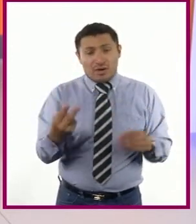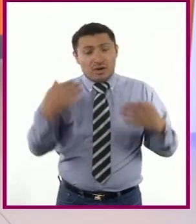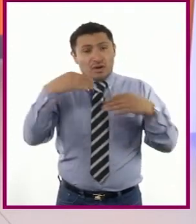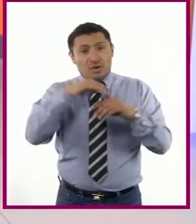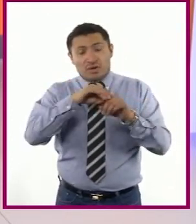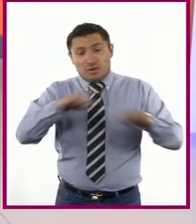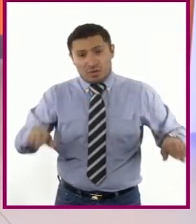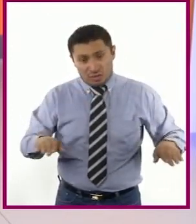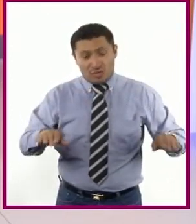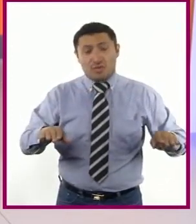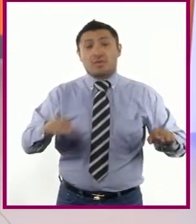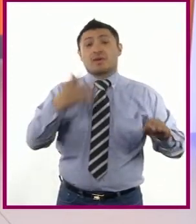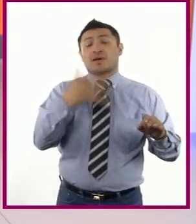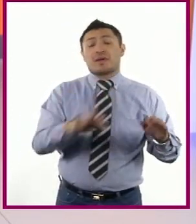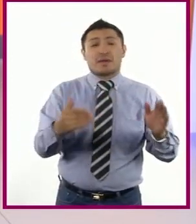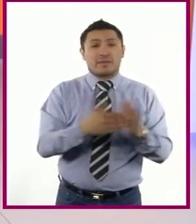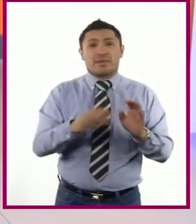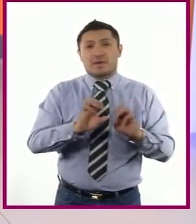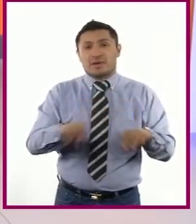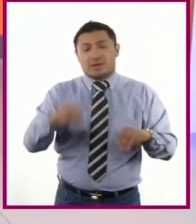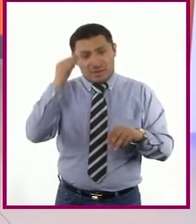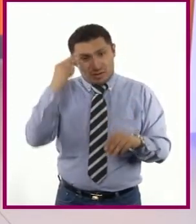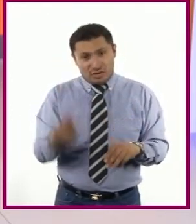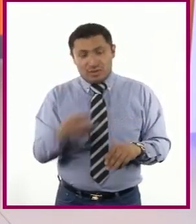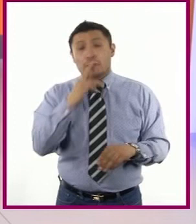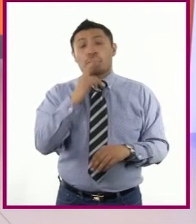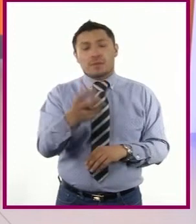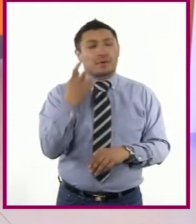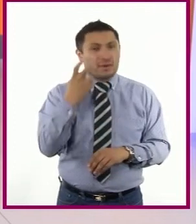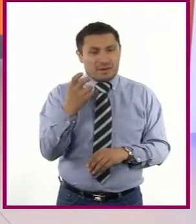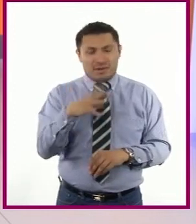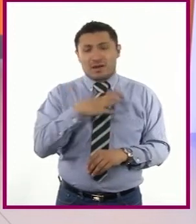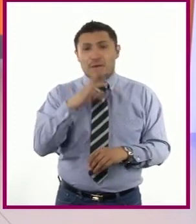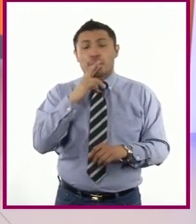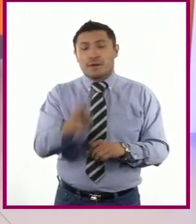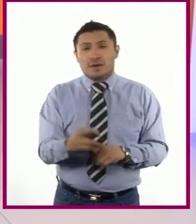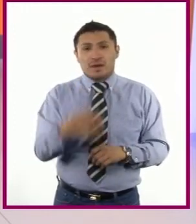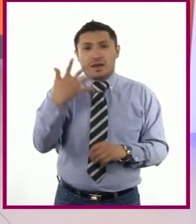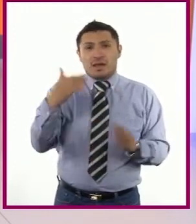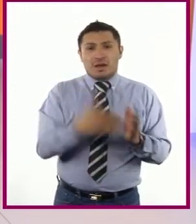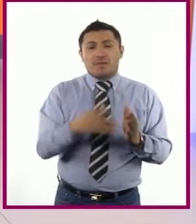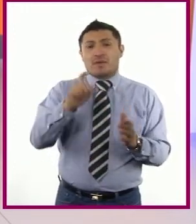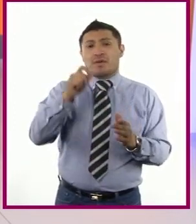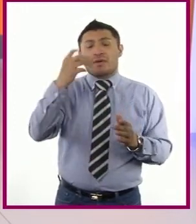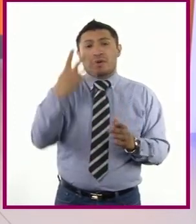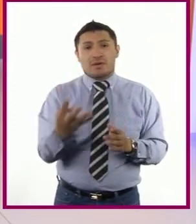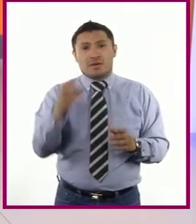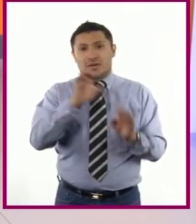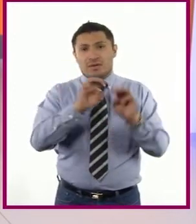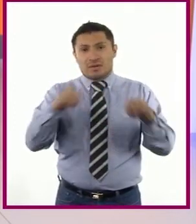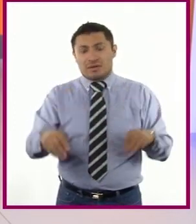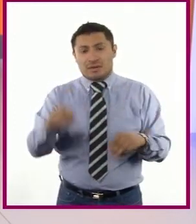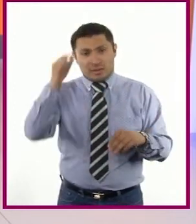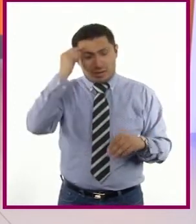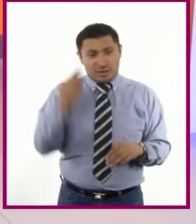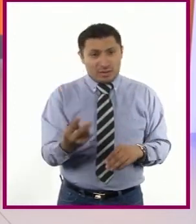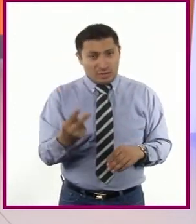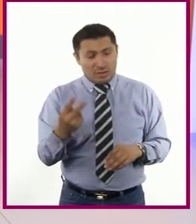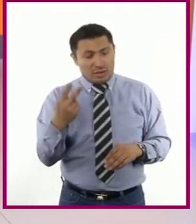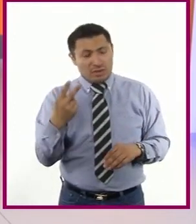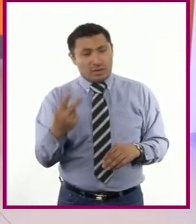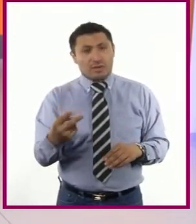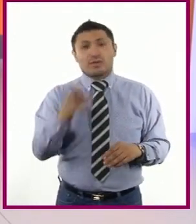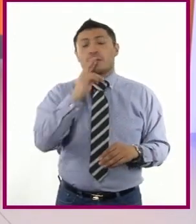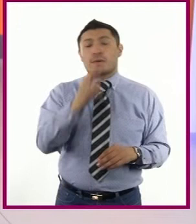10.000 centímetros cuadrados y al resolver las operaciones se tiene que 5.024 centímetros cuadrados es equivalente